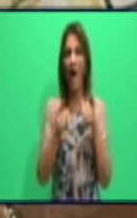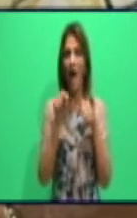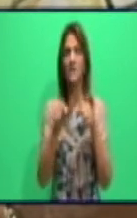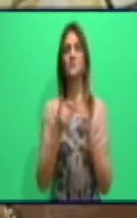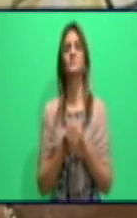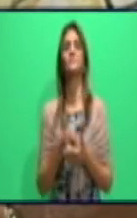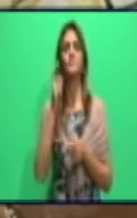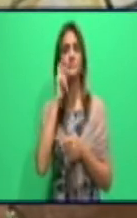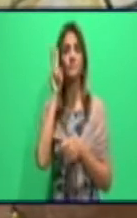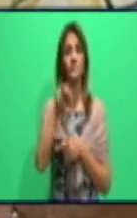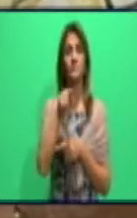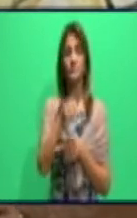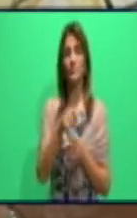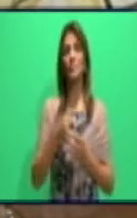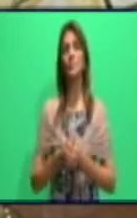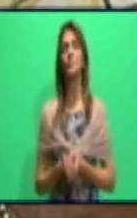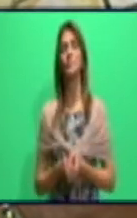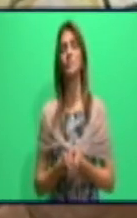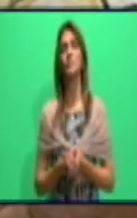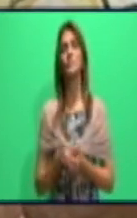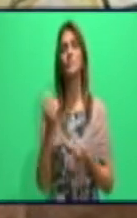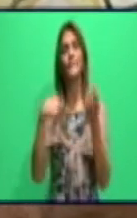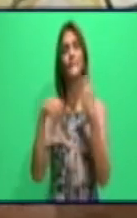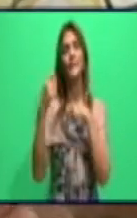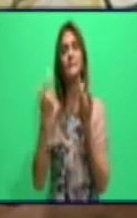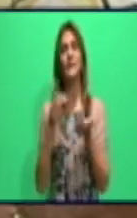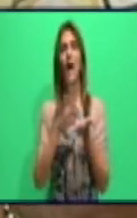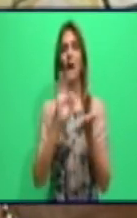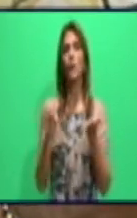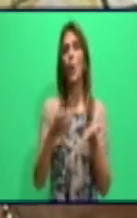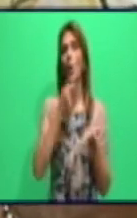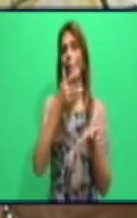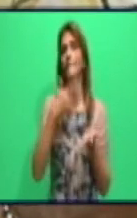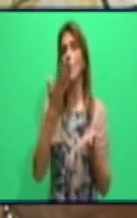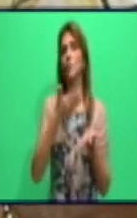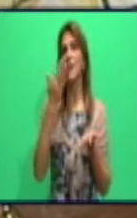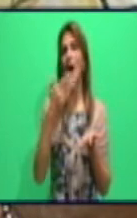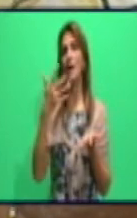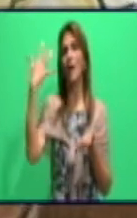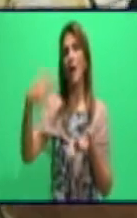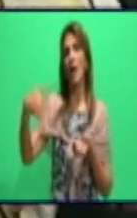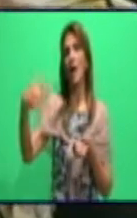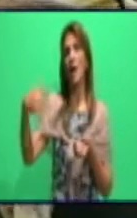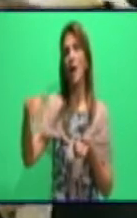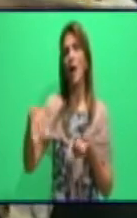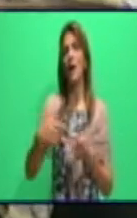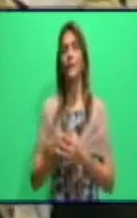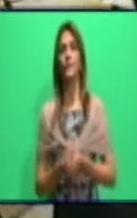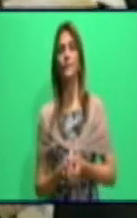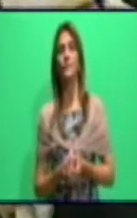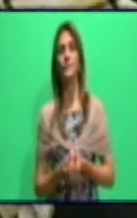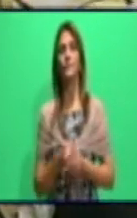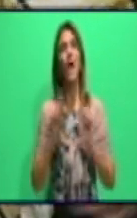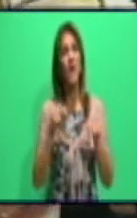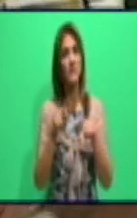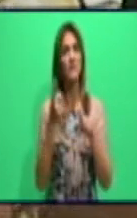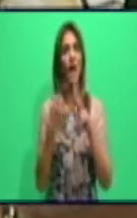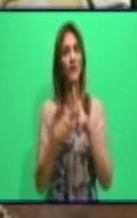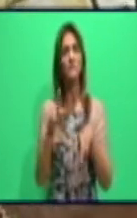que se vendía el potaje a un precio superior al que está legalmente establecido y aquí hay algunas dificultades con la